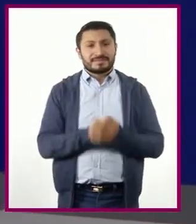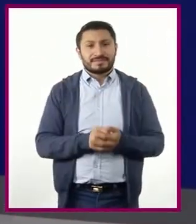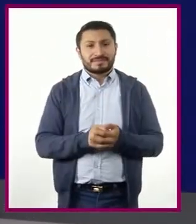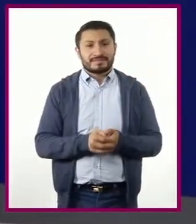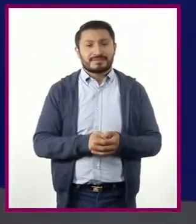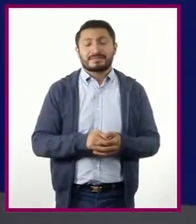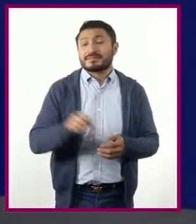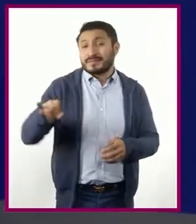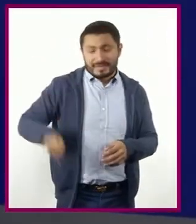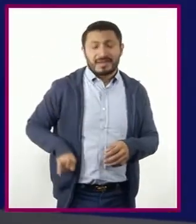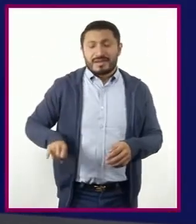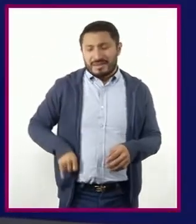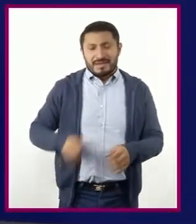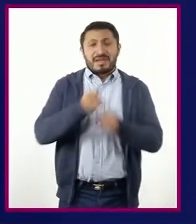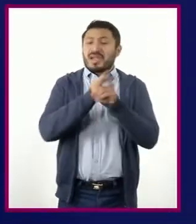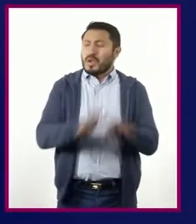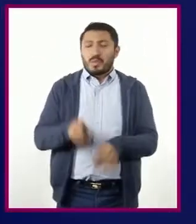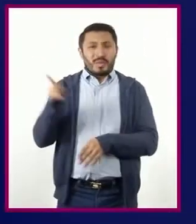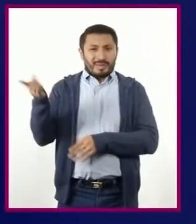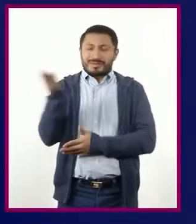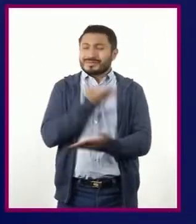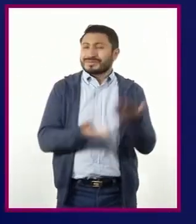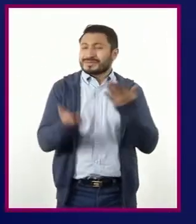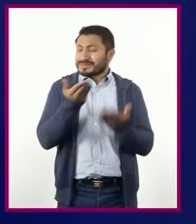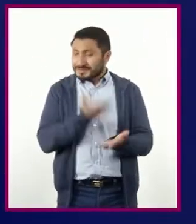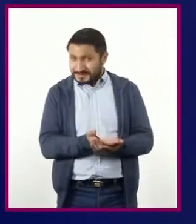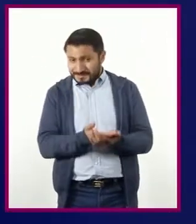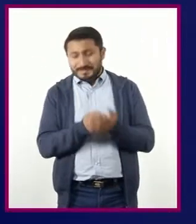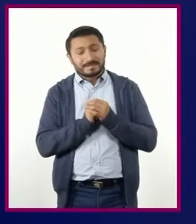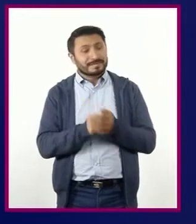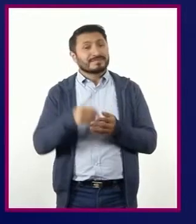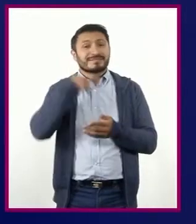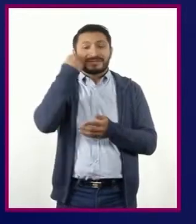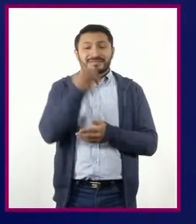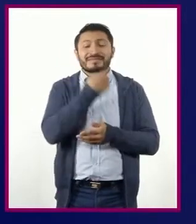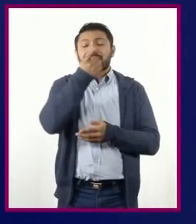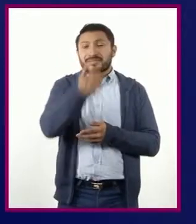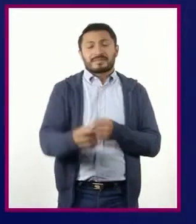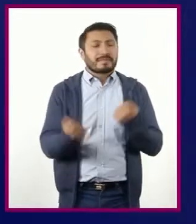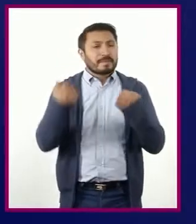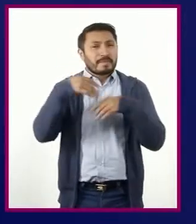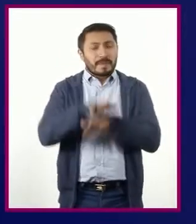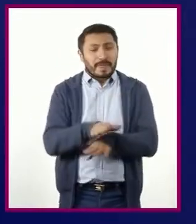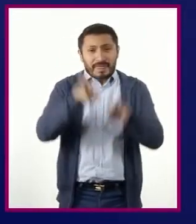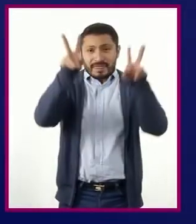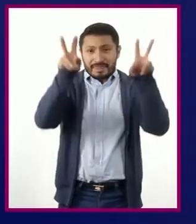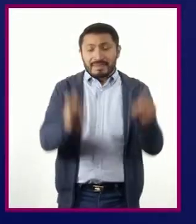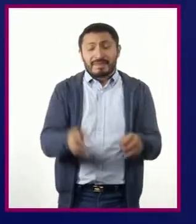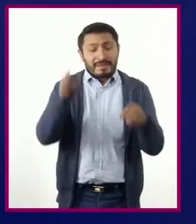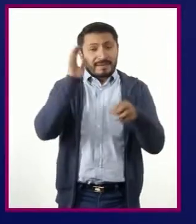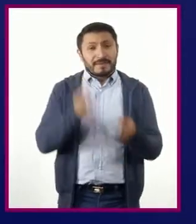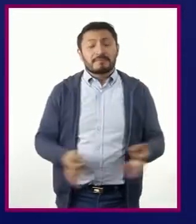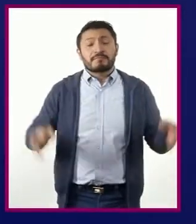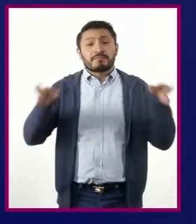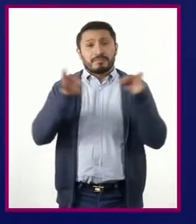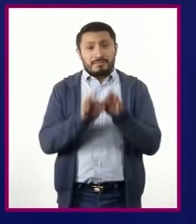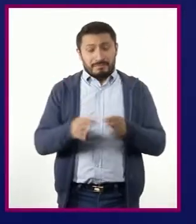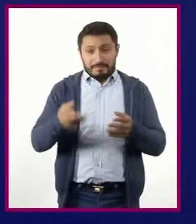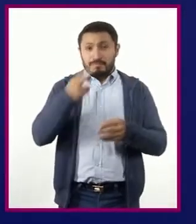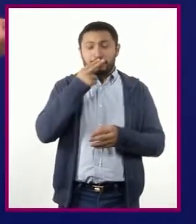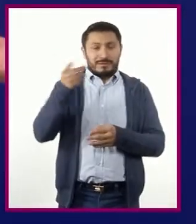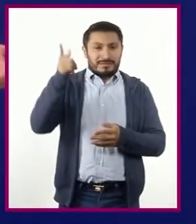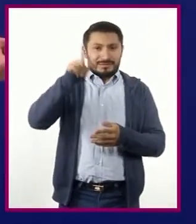de la interesante información que la maestra compartió con nosotros, quisiera agregar algo acerca de los temas principales que se usaron en